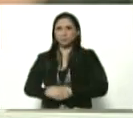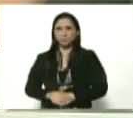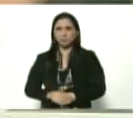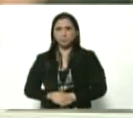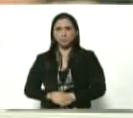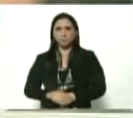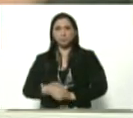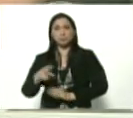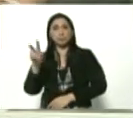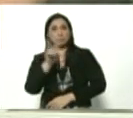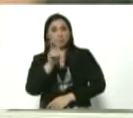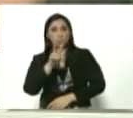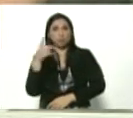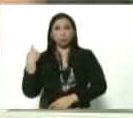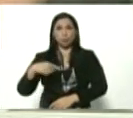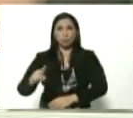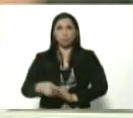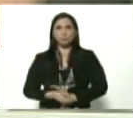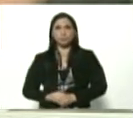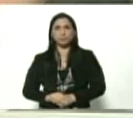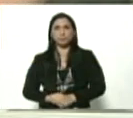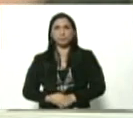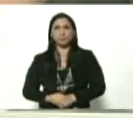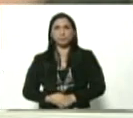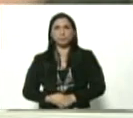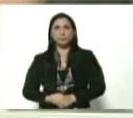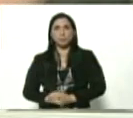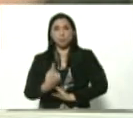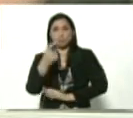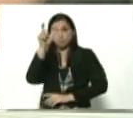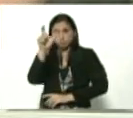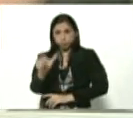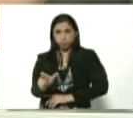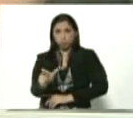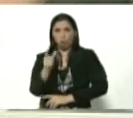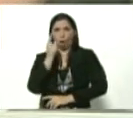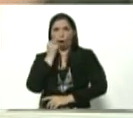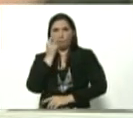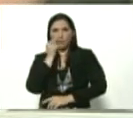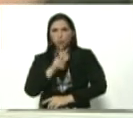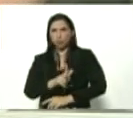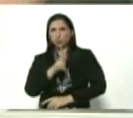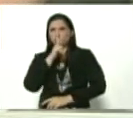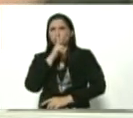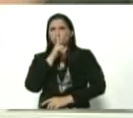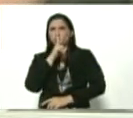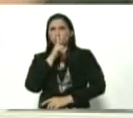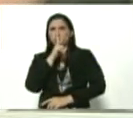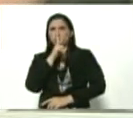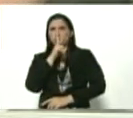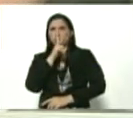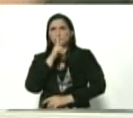En Venezuela tuvieron a un personaje siniestro,